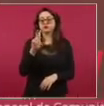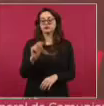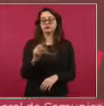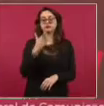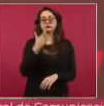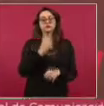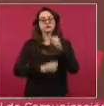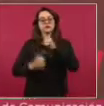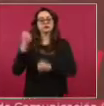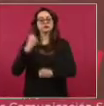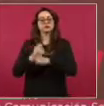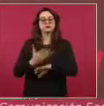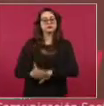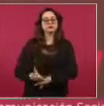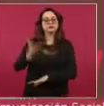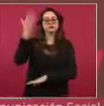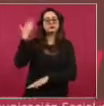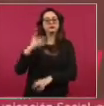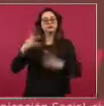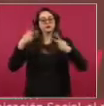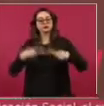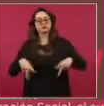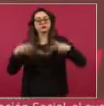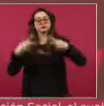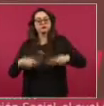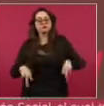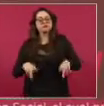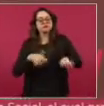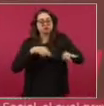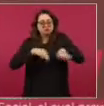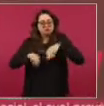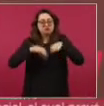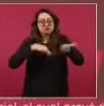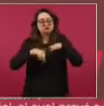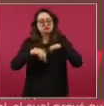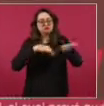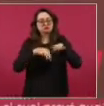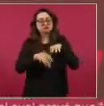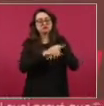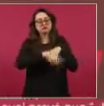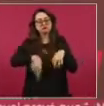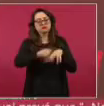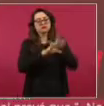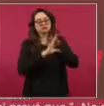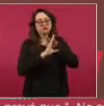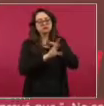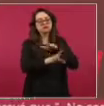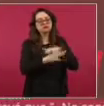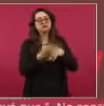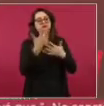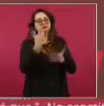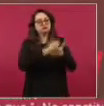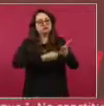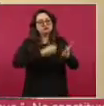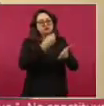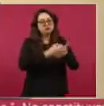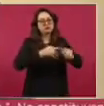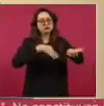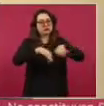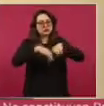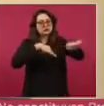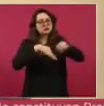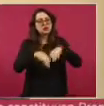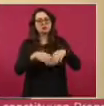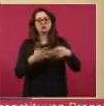migrantes, en su mayoría, fueron injustamente procesados por exigir de